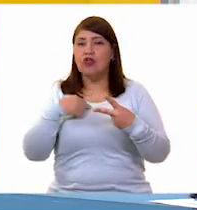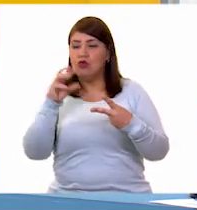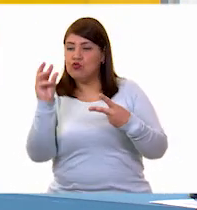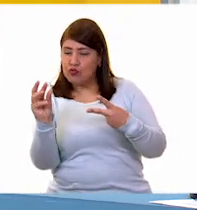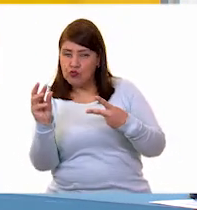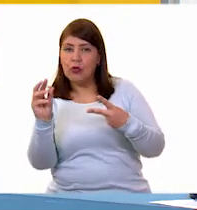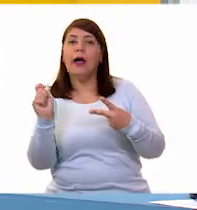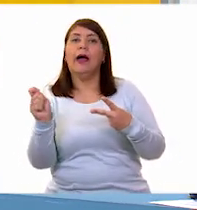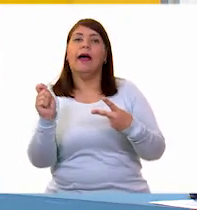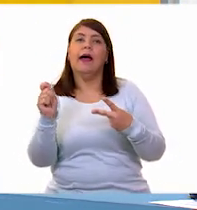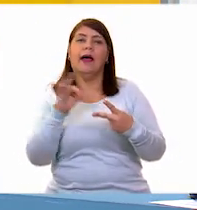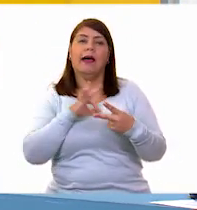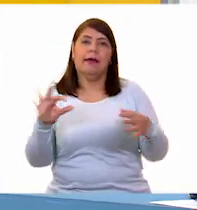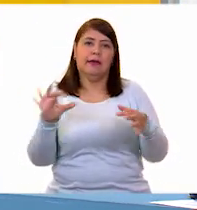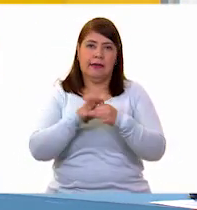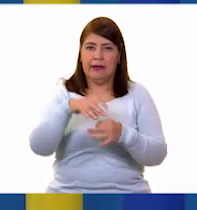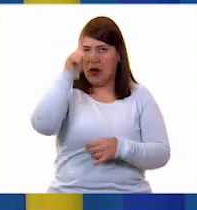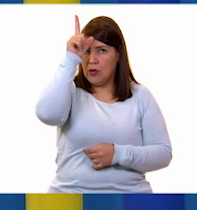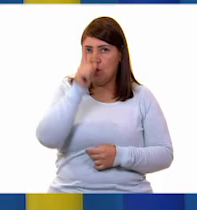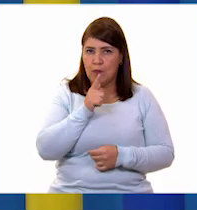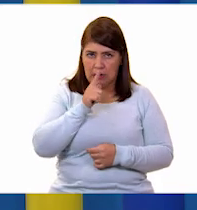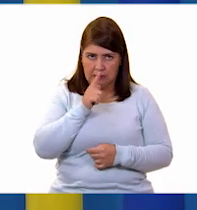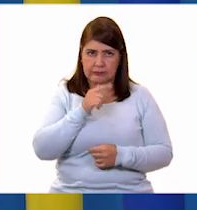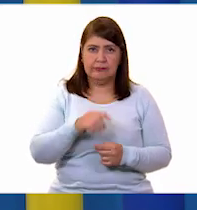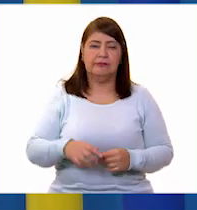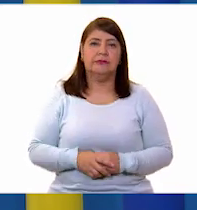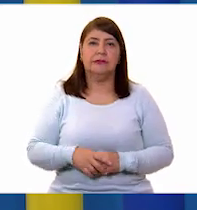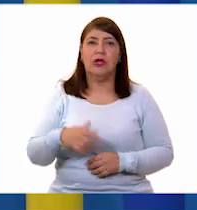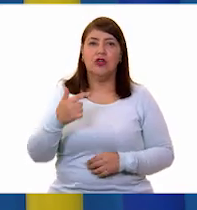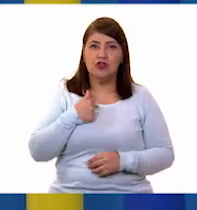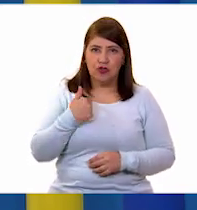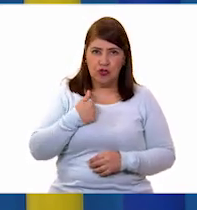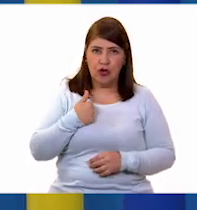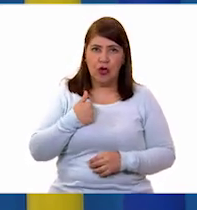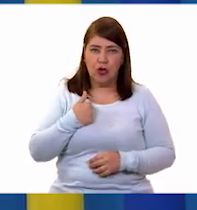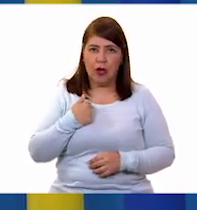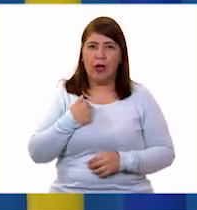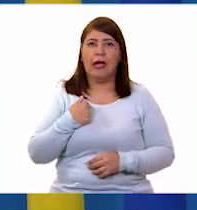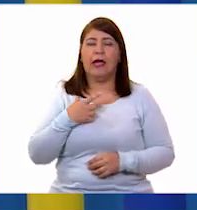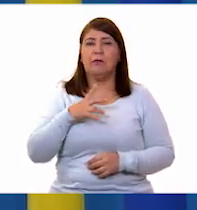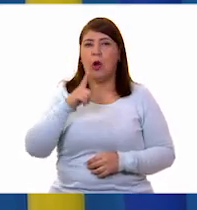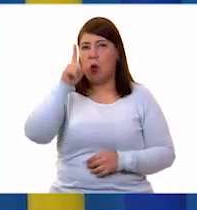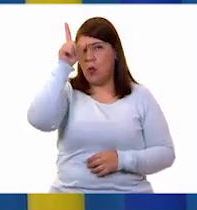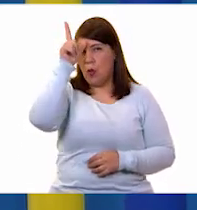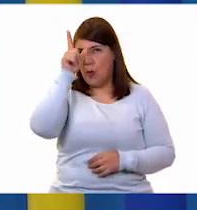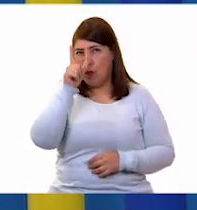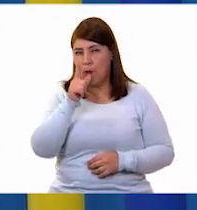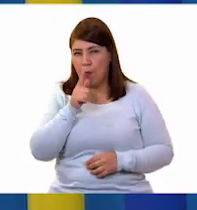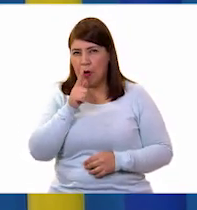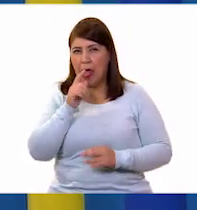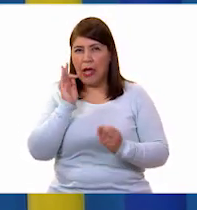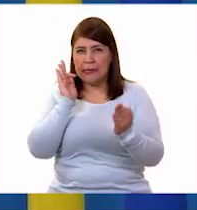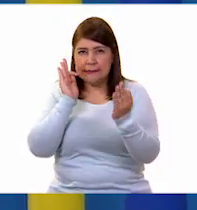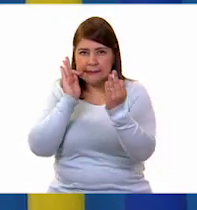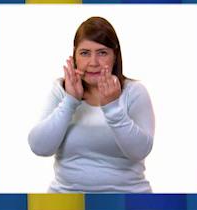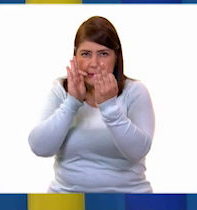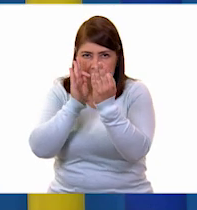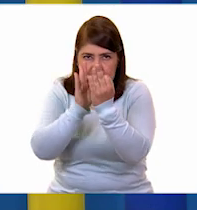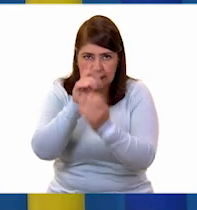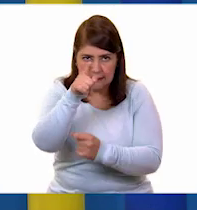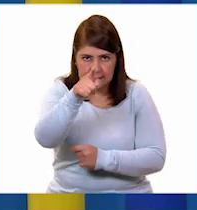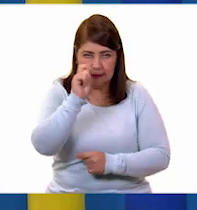también por su tamaño representará la Luna. Yo iré con la Luna avanzando hacia la cámara, sin